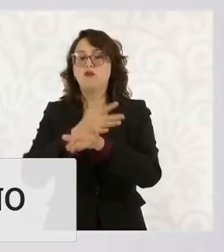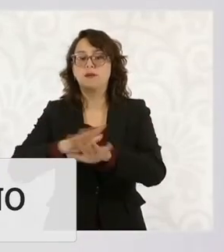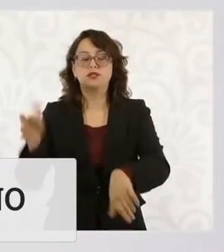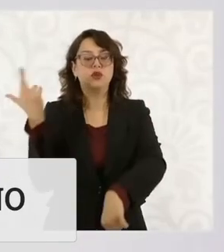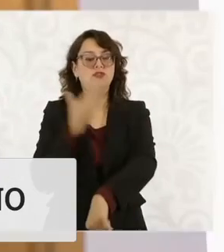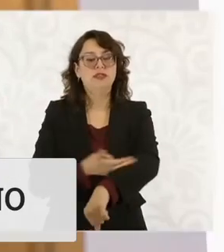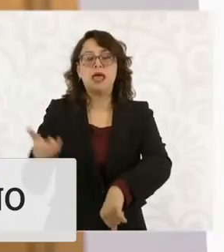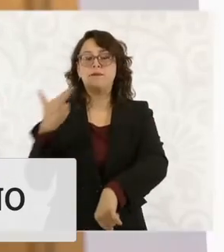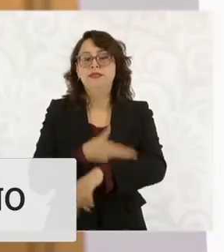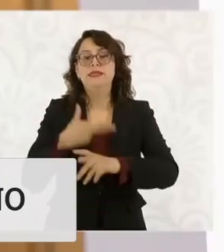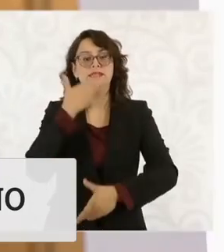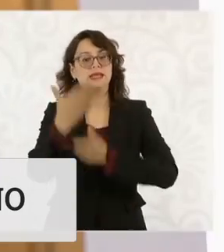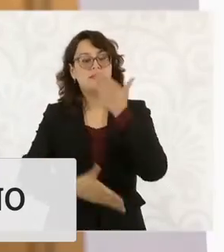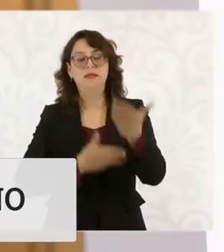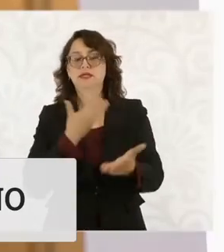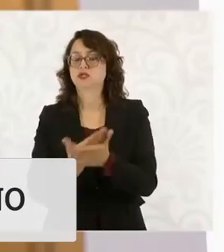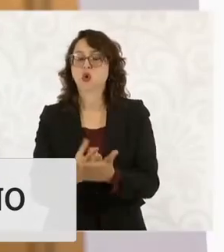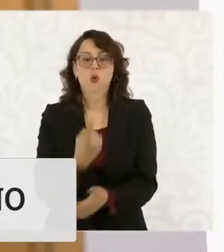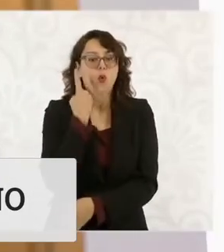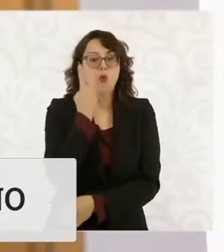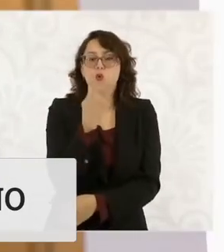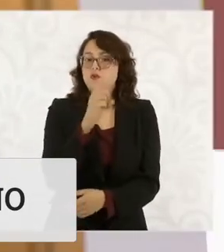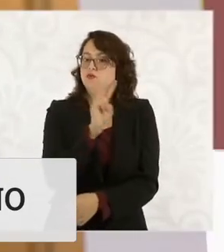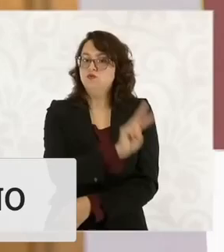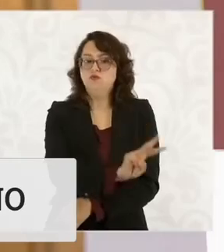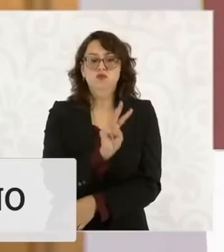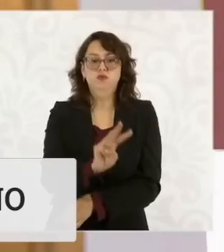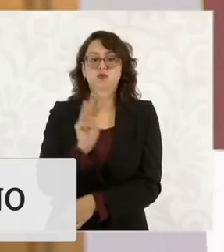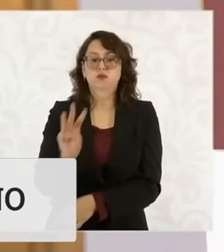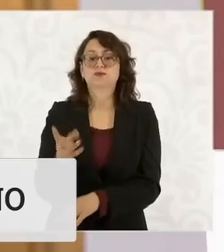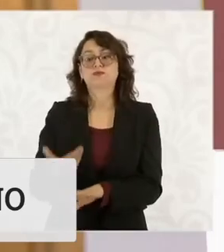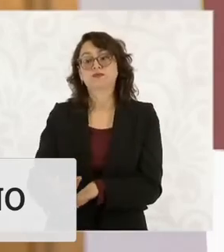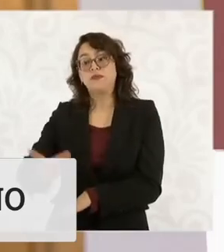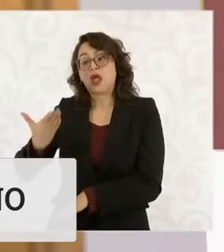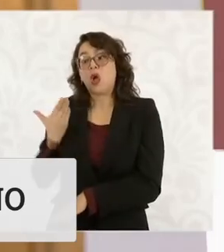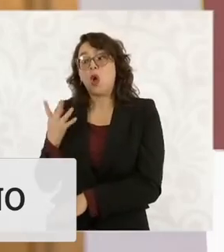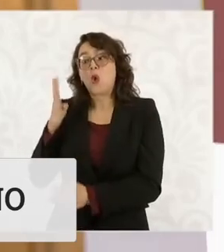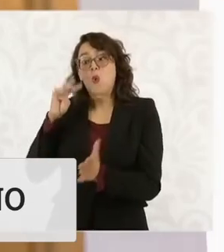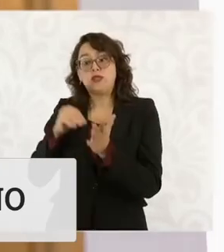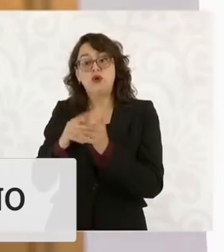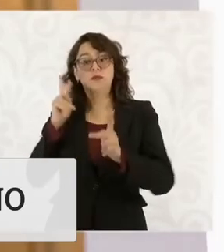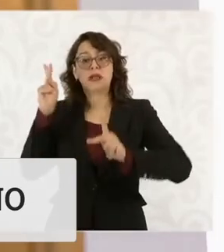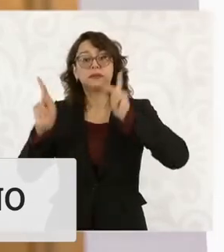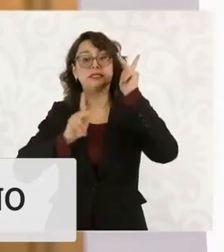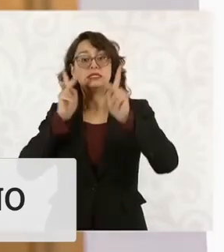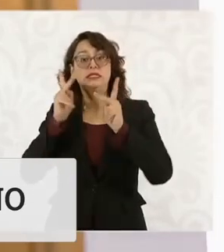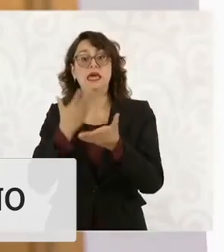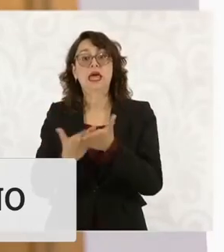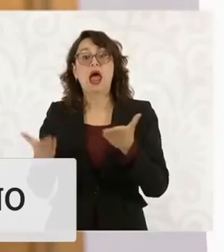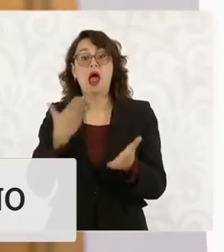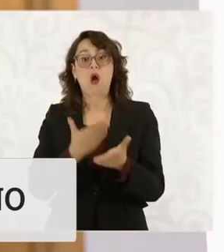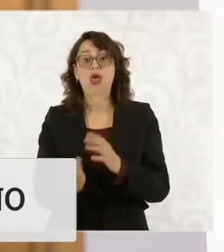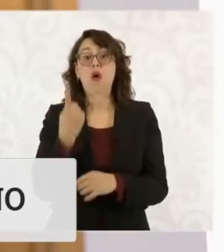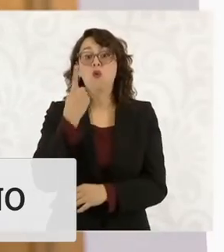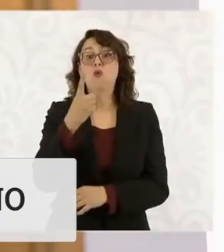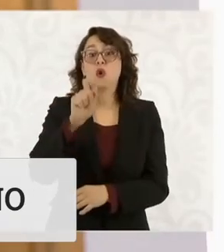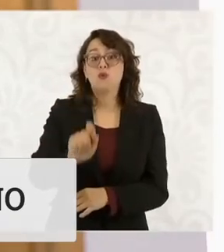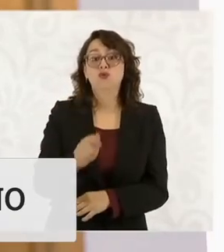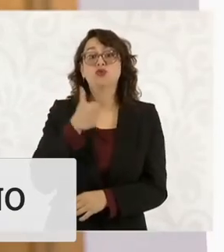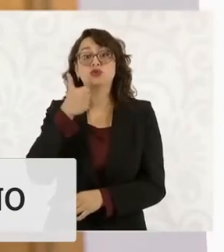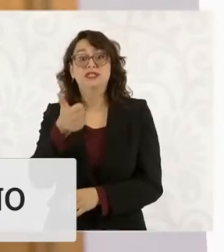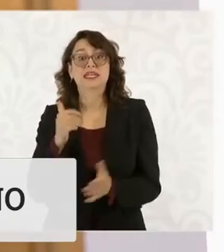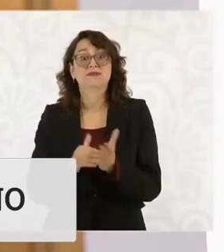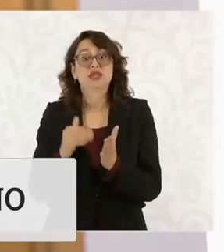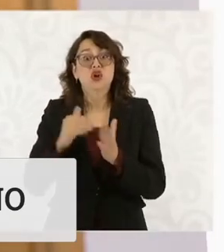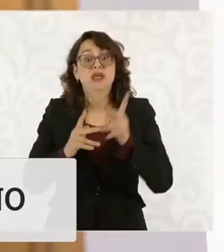y servicios. Con ello pasamos de 4,000 visitas semanales a 1,6